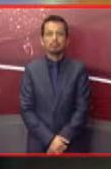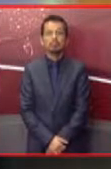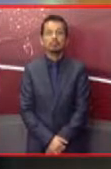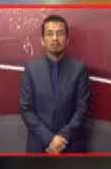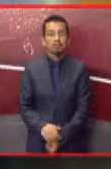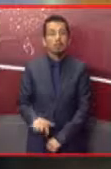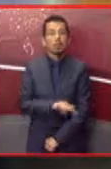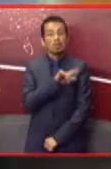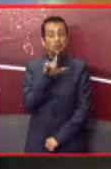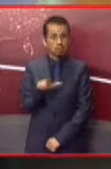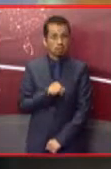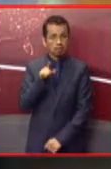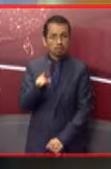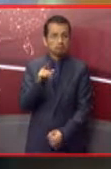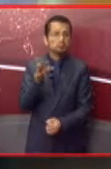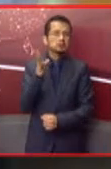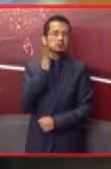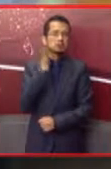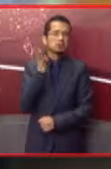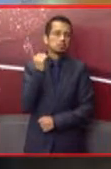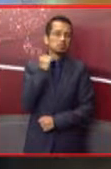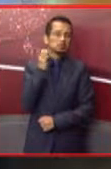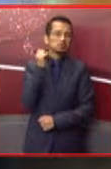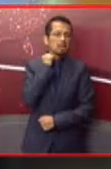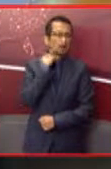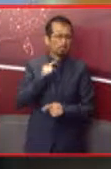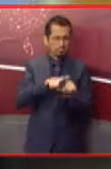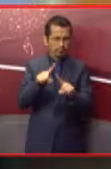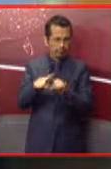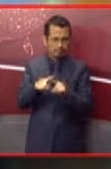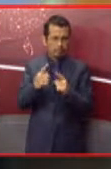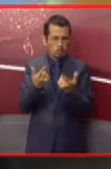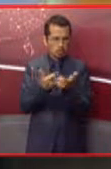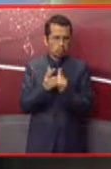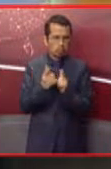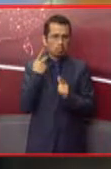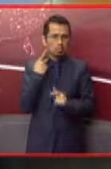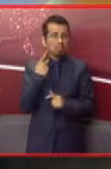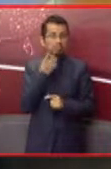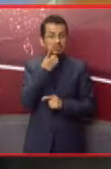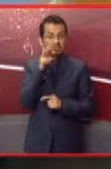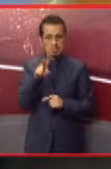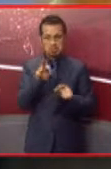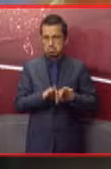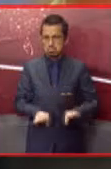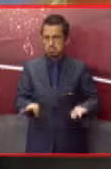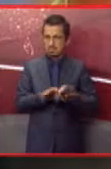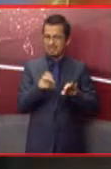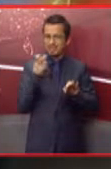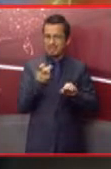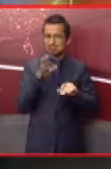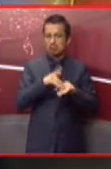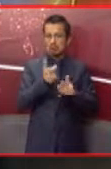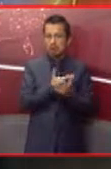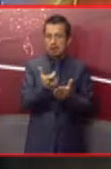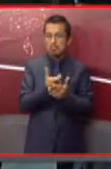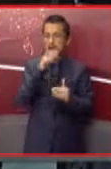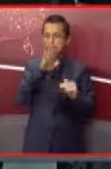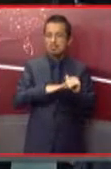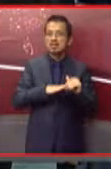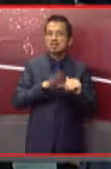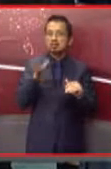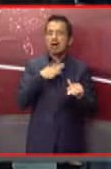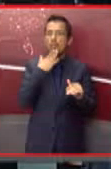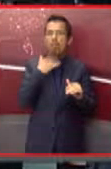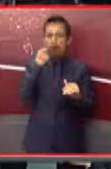Posteriormente, legisladores de los distintos grupos parlamentarios se refirieron a la importancia que tendrá la desvinculación del salario mínimo de distintos trámites